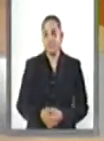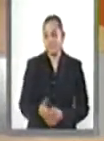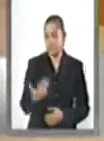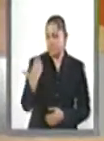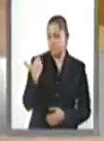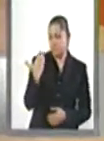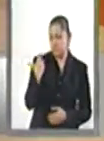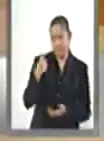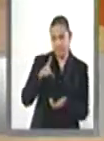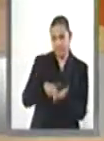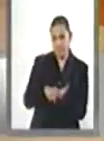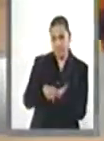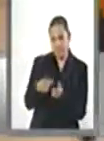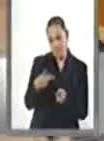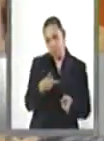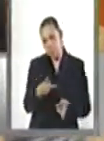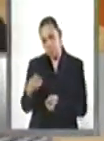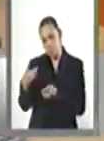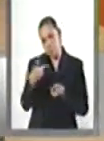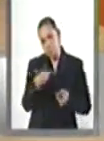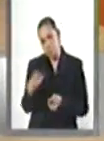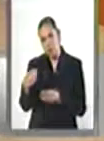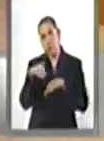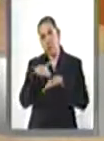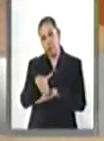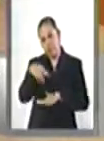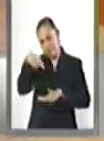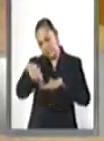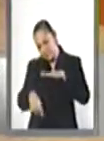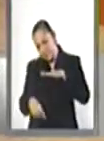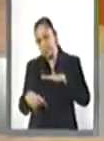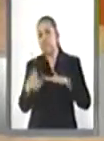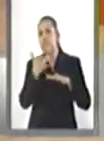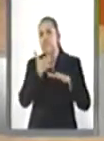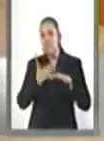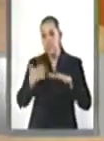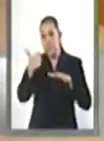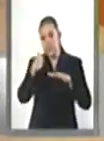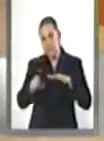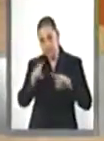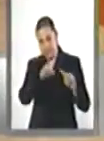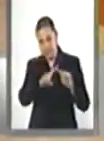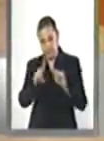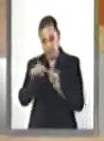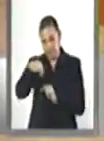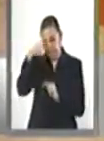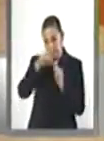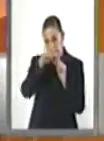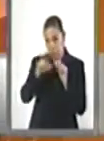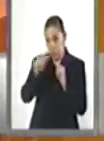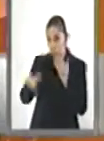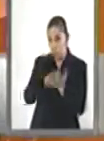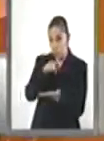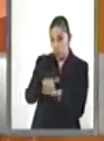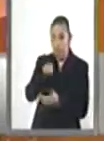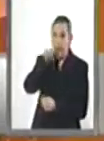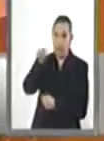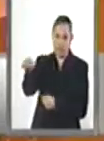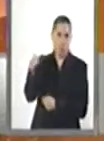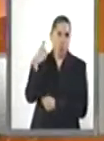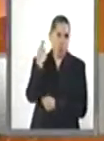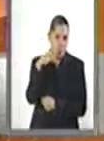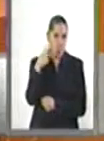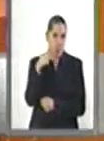de combustibles en el país ocurrió en el municipio de Acajate, en Puebla, donde una